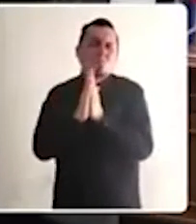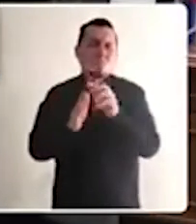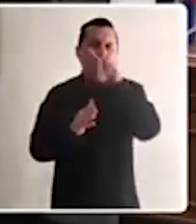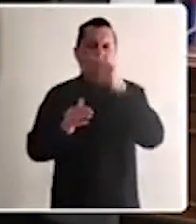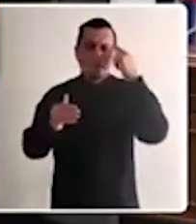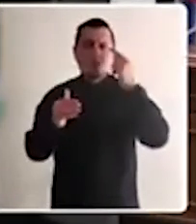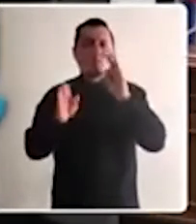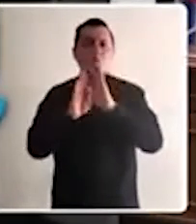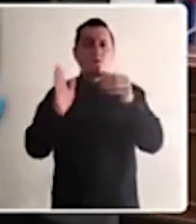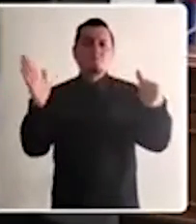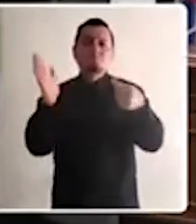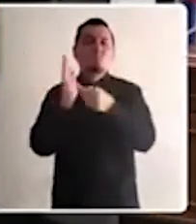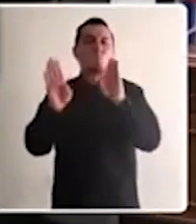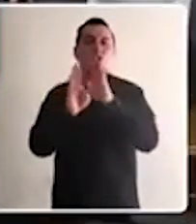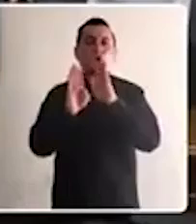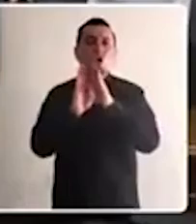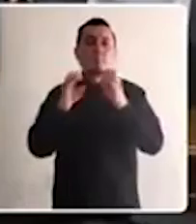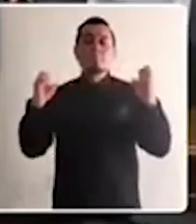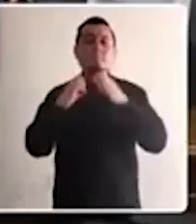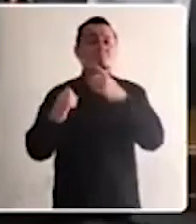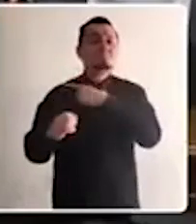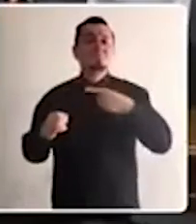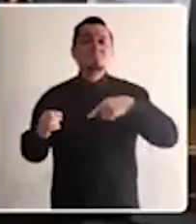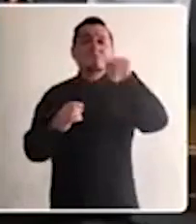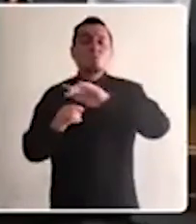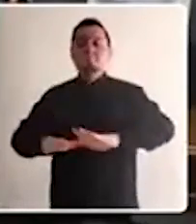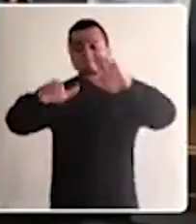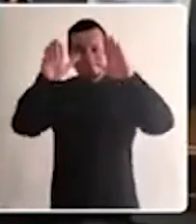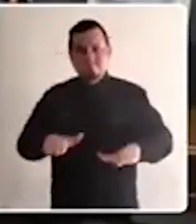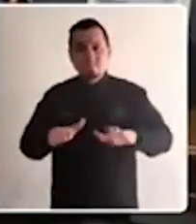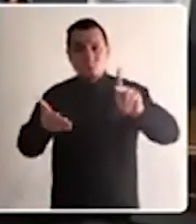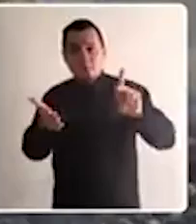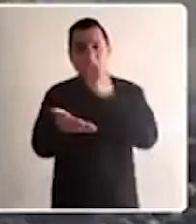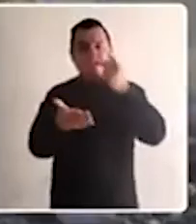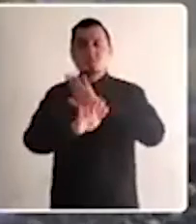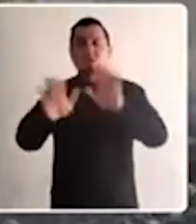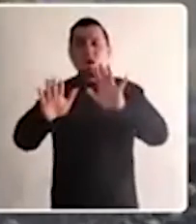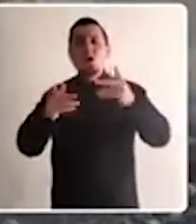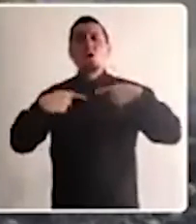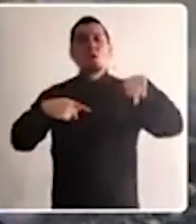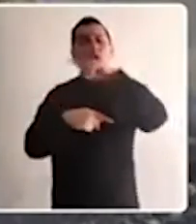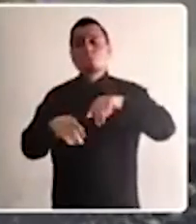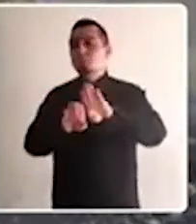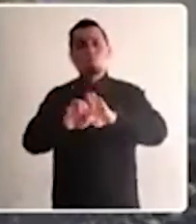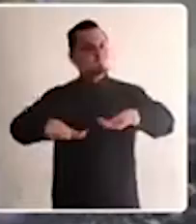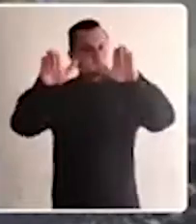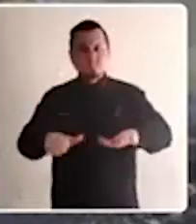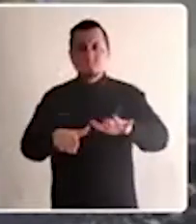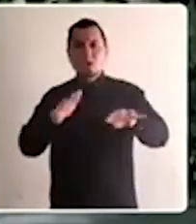Evitemos el botón de emergencia. Evitemos tener que parar todo otra vez cuidándonos todas y